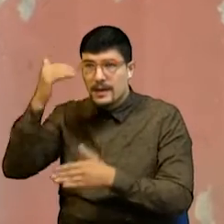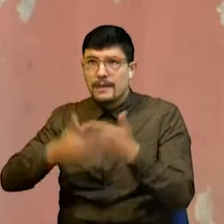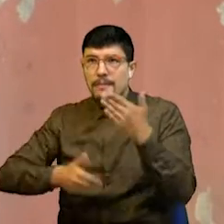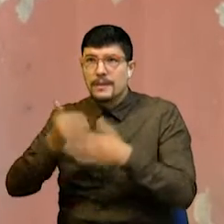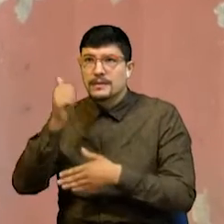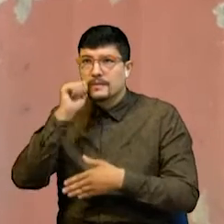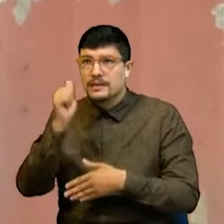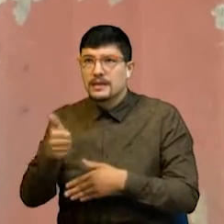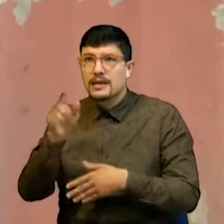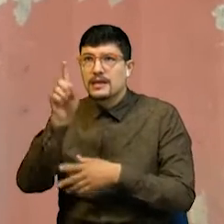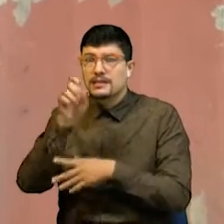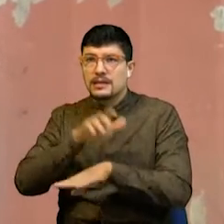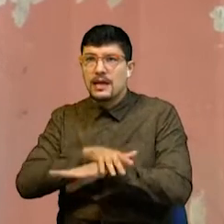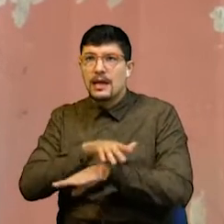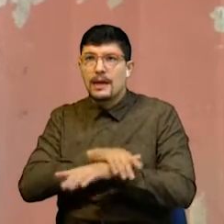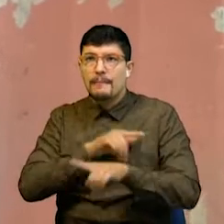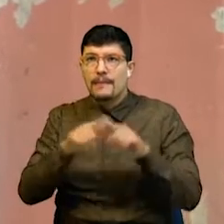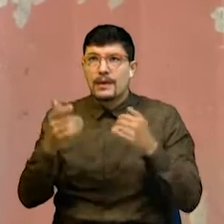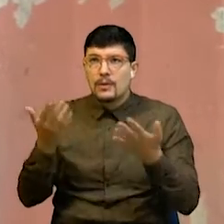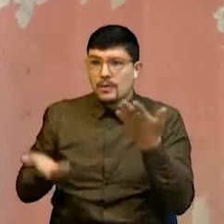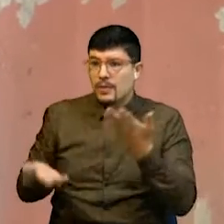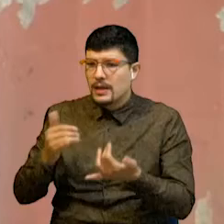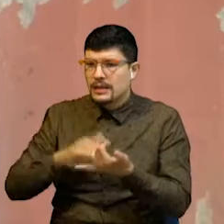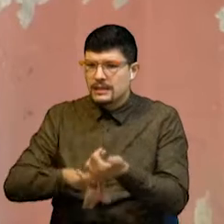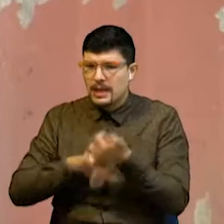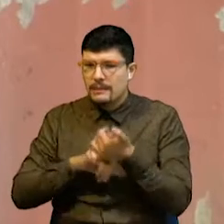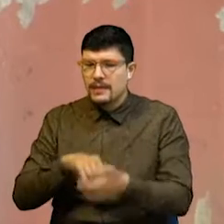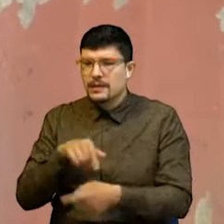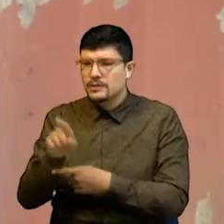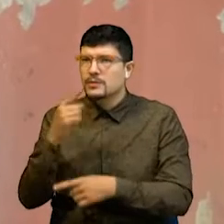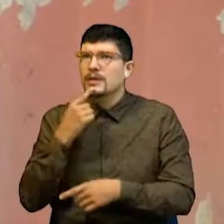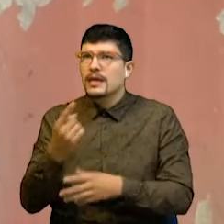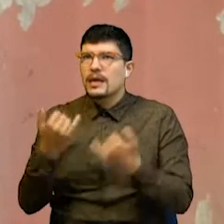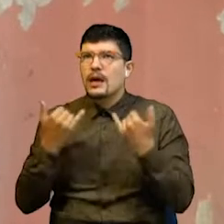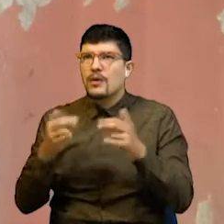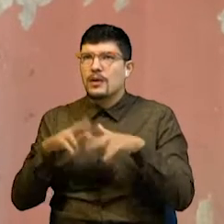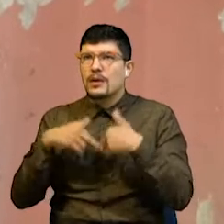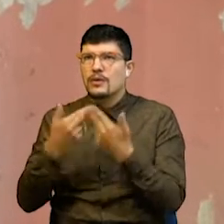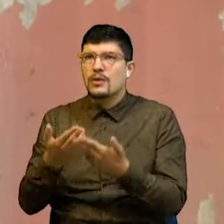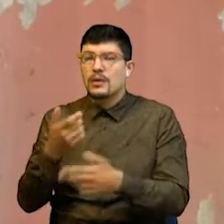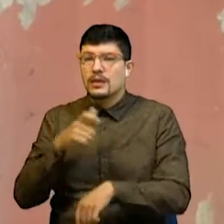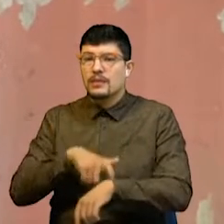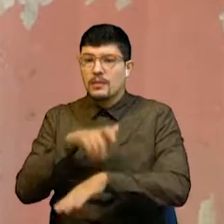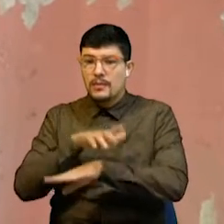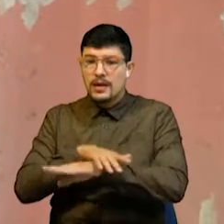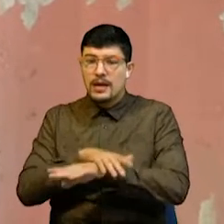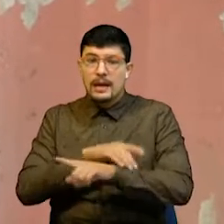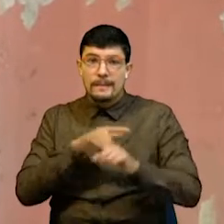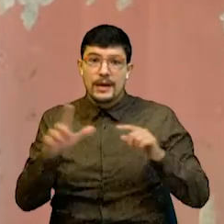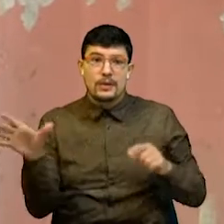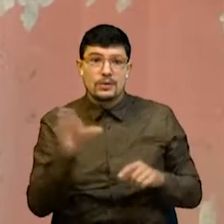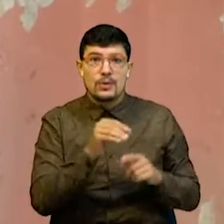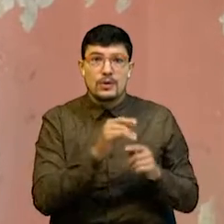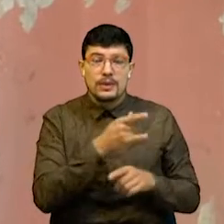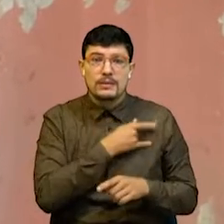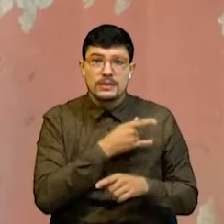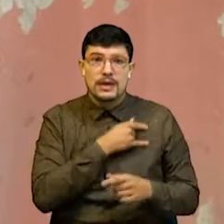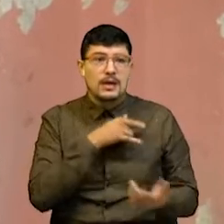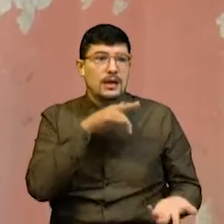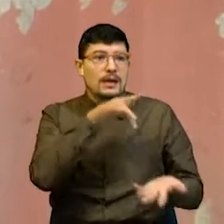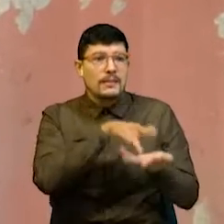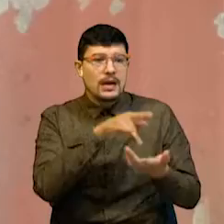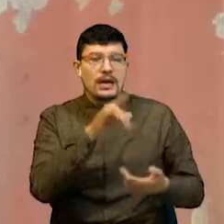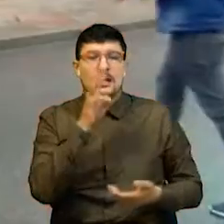mañana, pero todo depende de lo que se diga en la Asamblea de hoy en la tarde. Toda la universidad está citada a las 3 de la